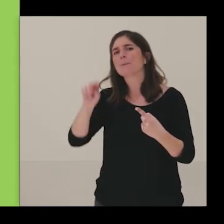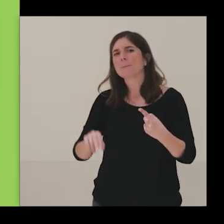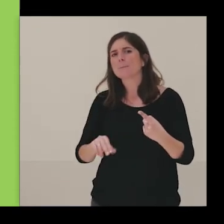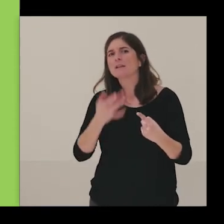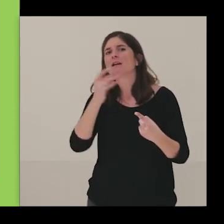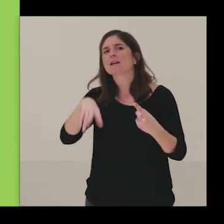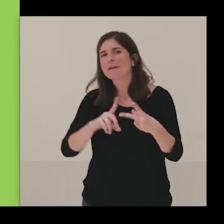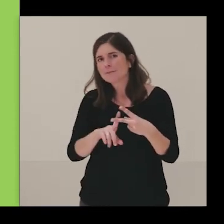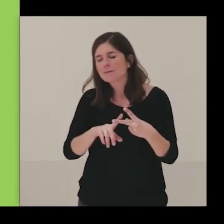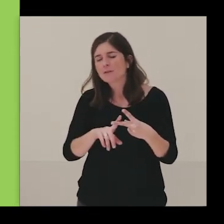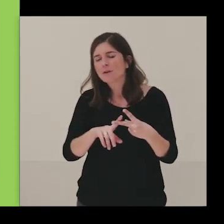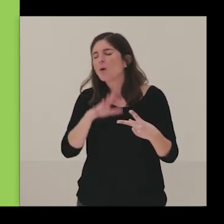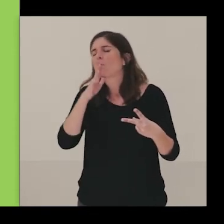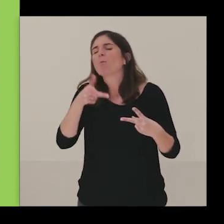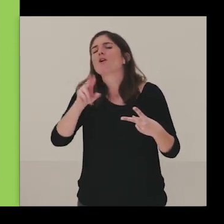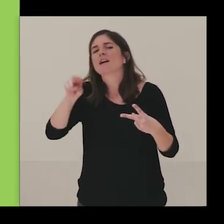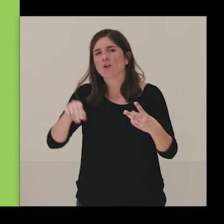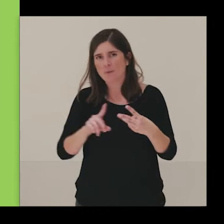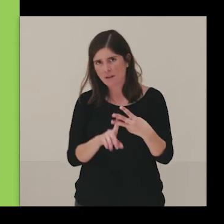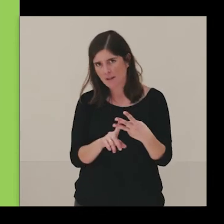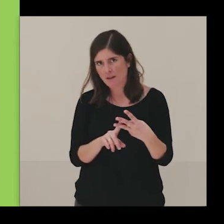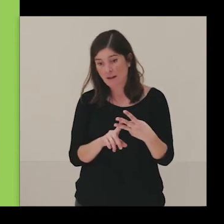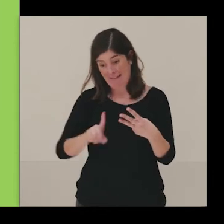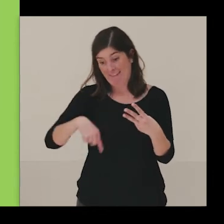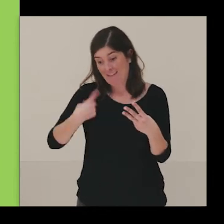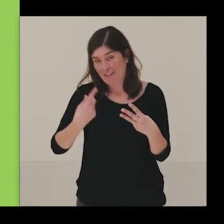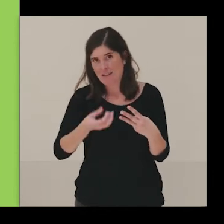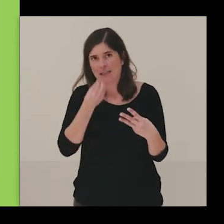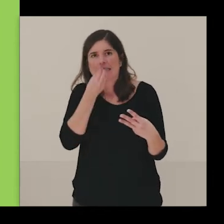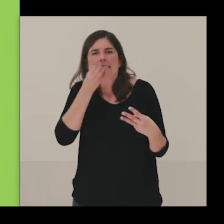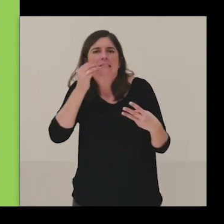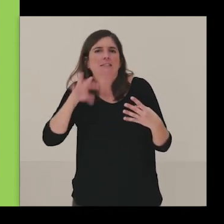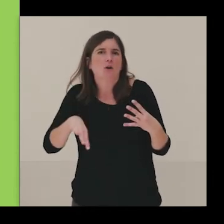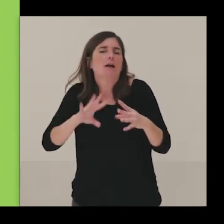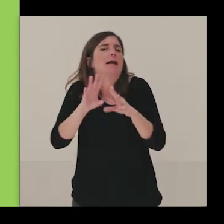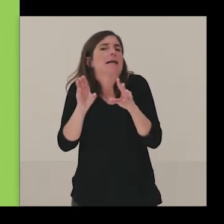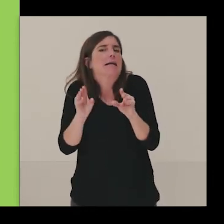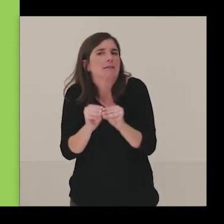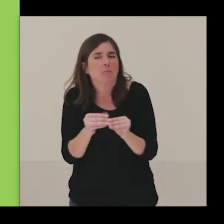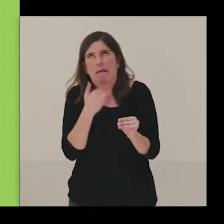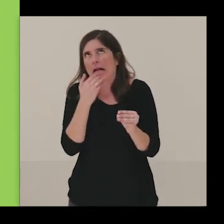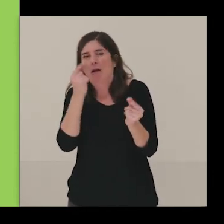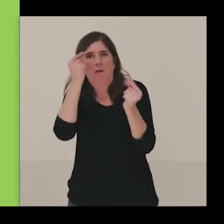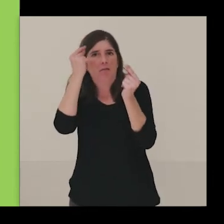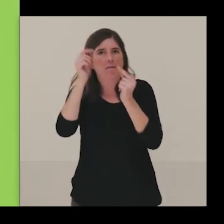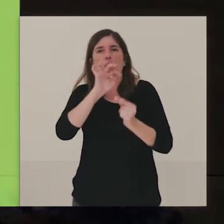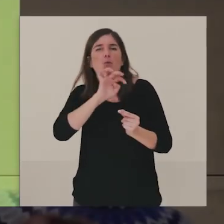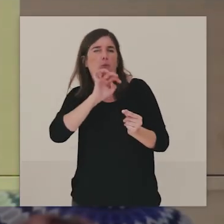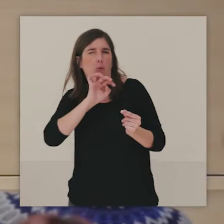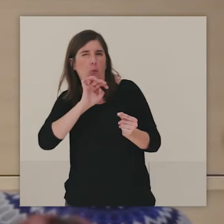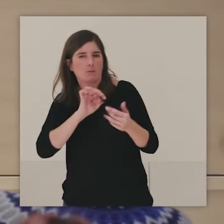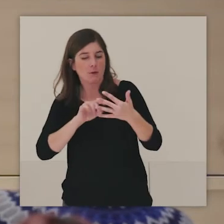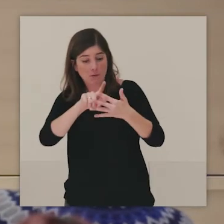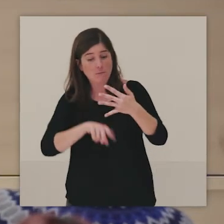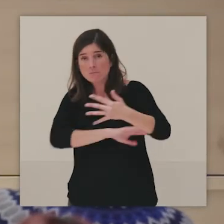Y luego, mostremos una contextualización histórica y algún detalle más.